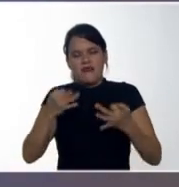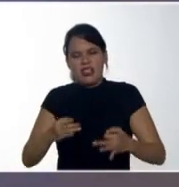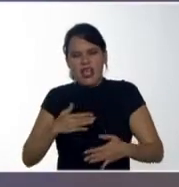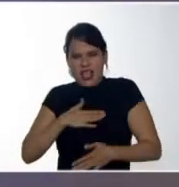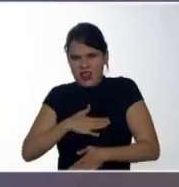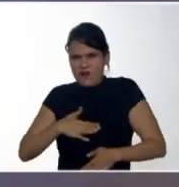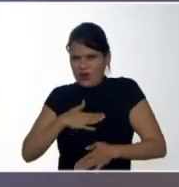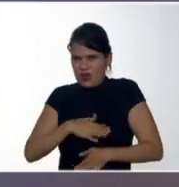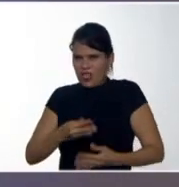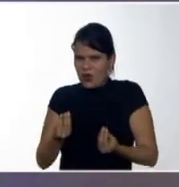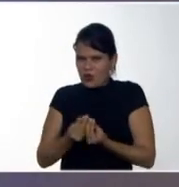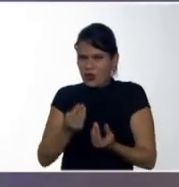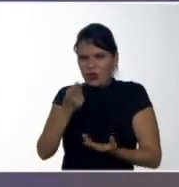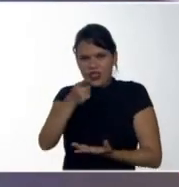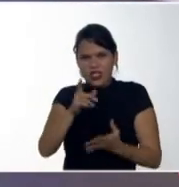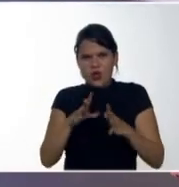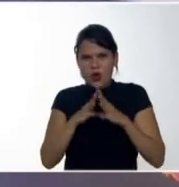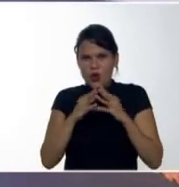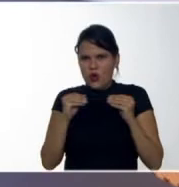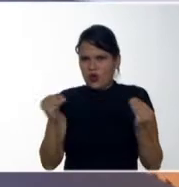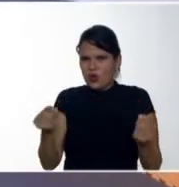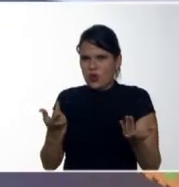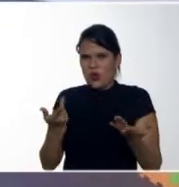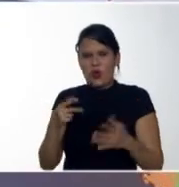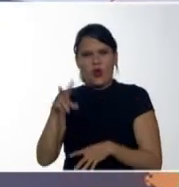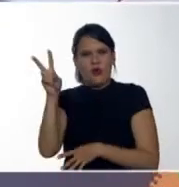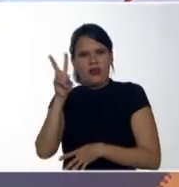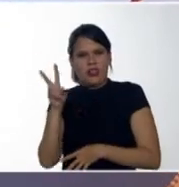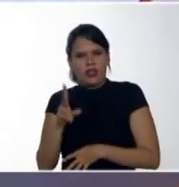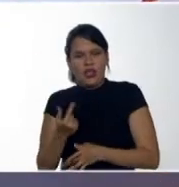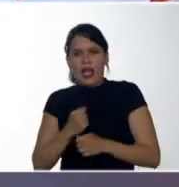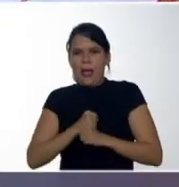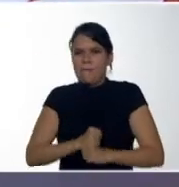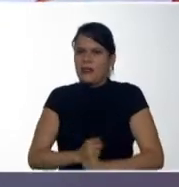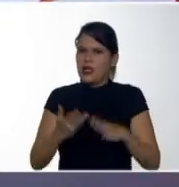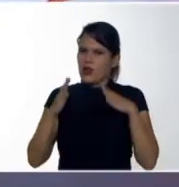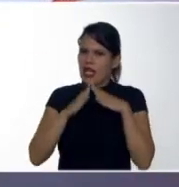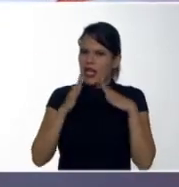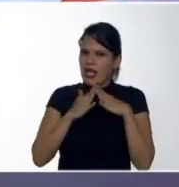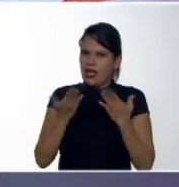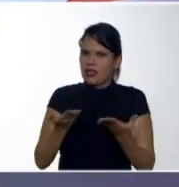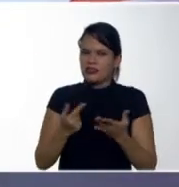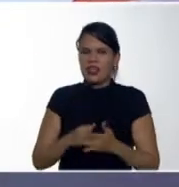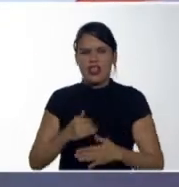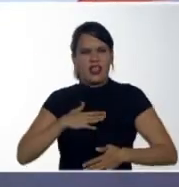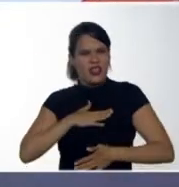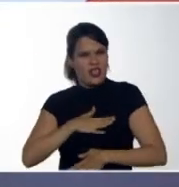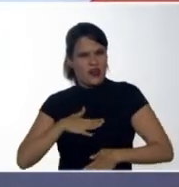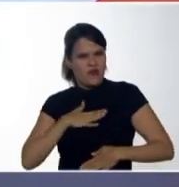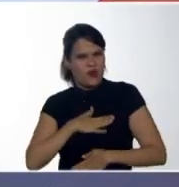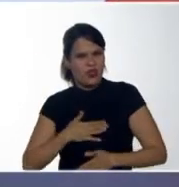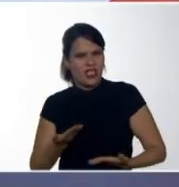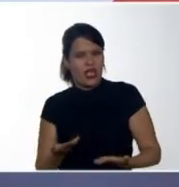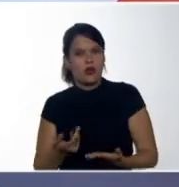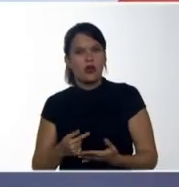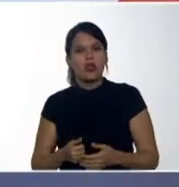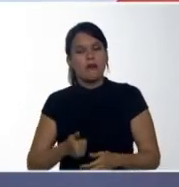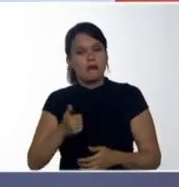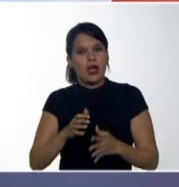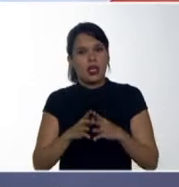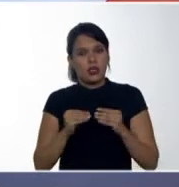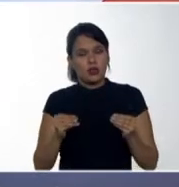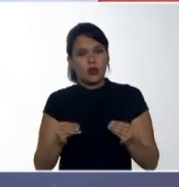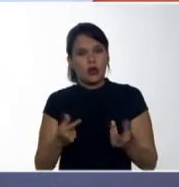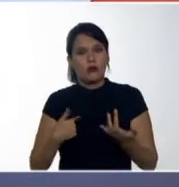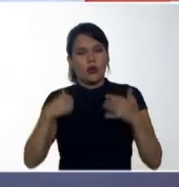con usted, contigo, con toda mi audiencia venezolana. Espero que en casa hayan disfrutado y sobre todo que